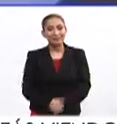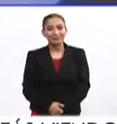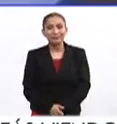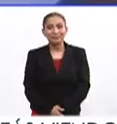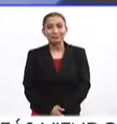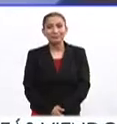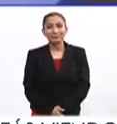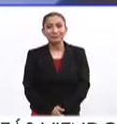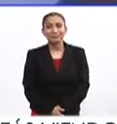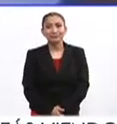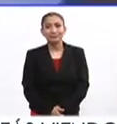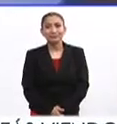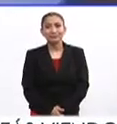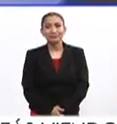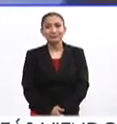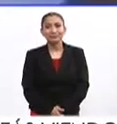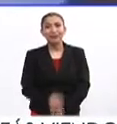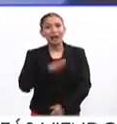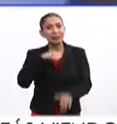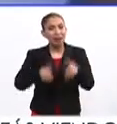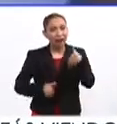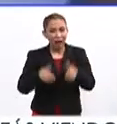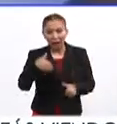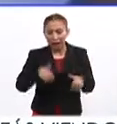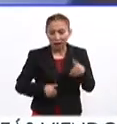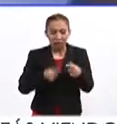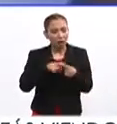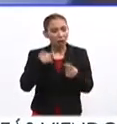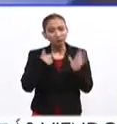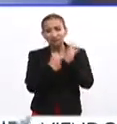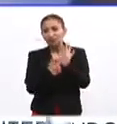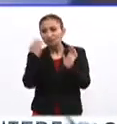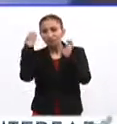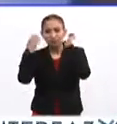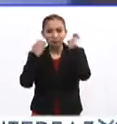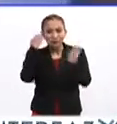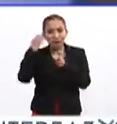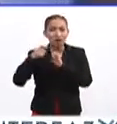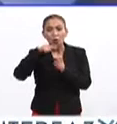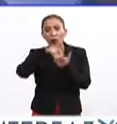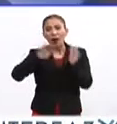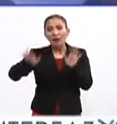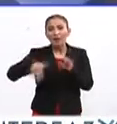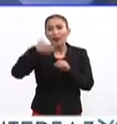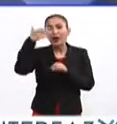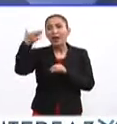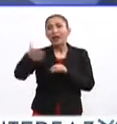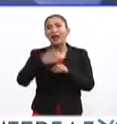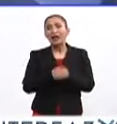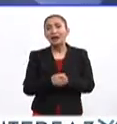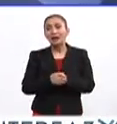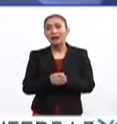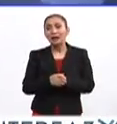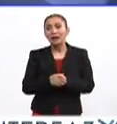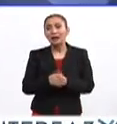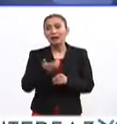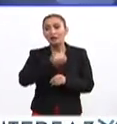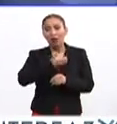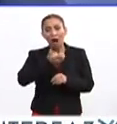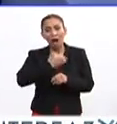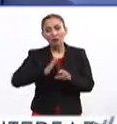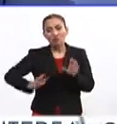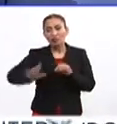Navidad. Pues habrá teatro, habrá exhibiciones en espacios públicos, desde el jardín del